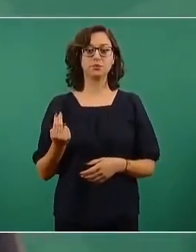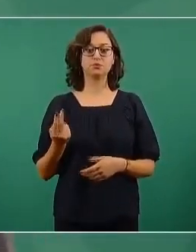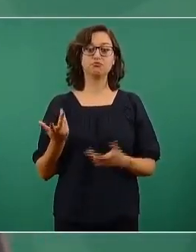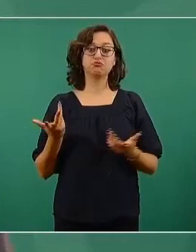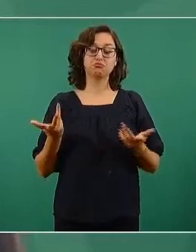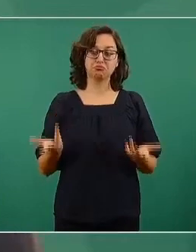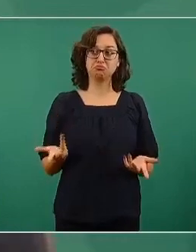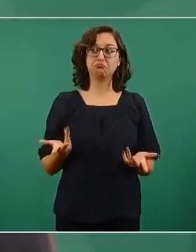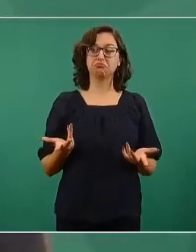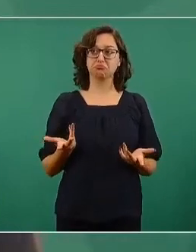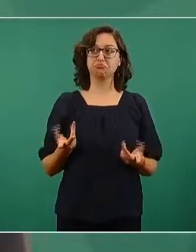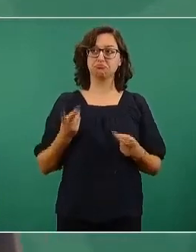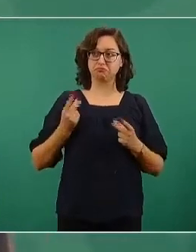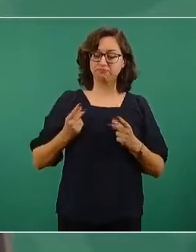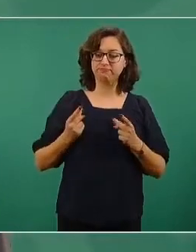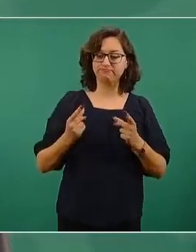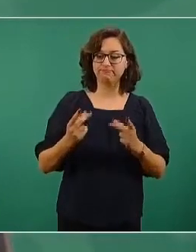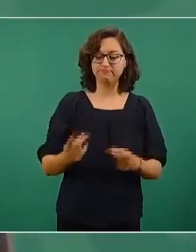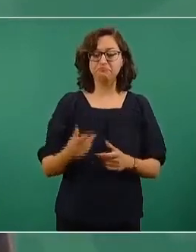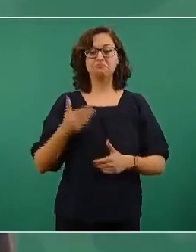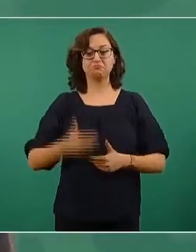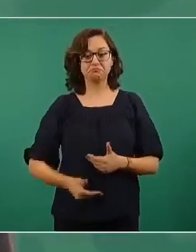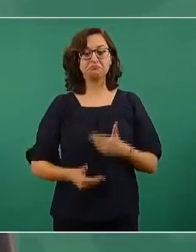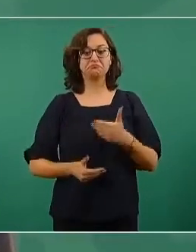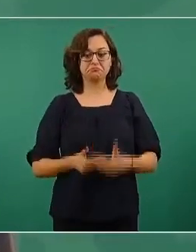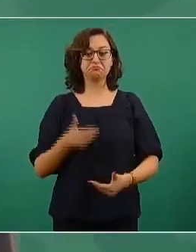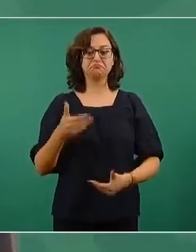pues buenos resultados.